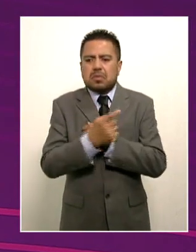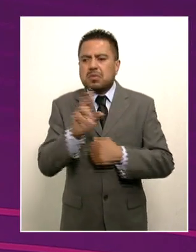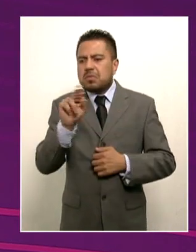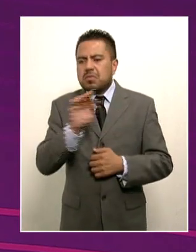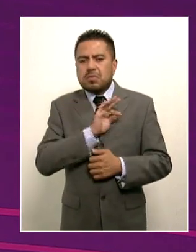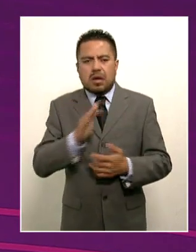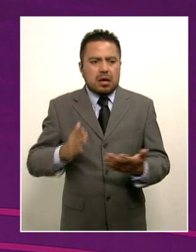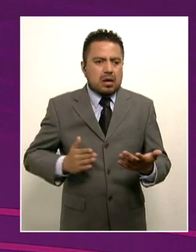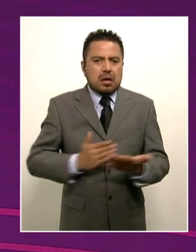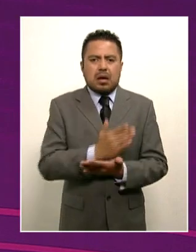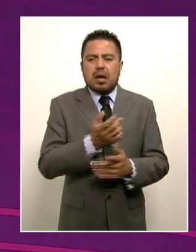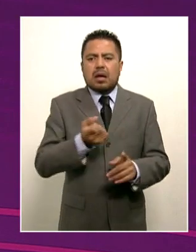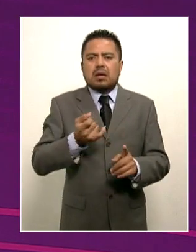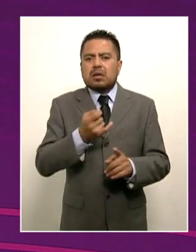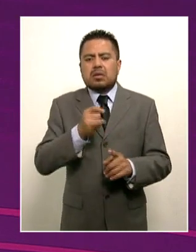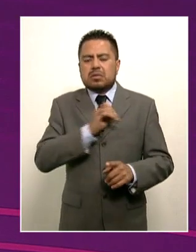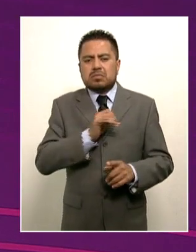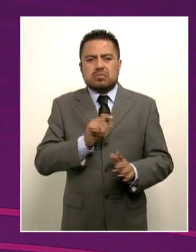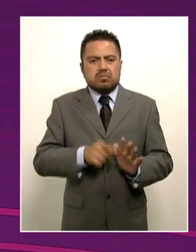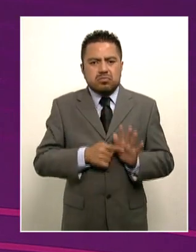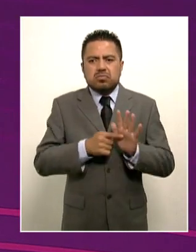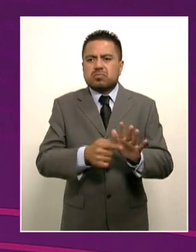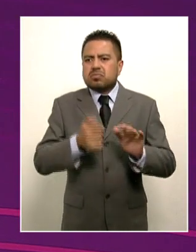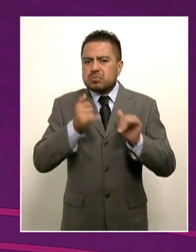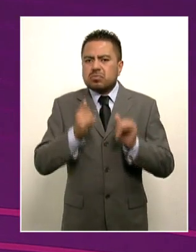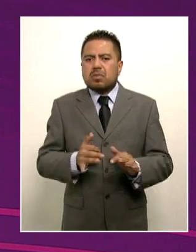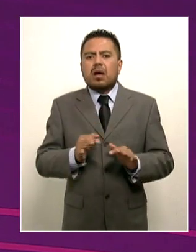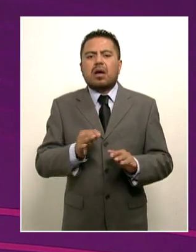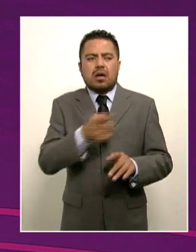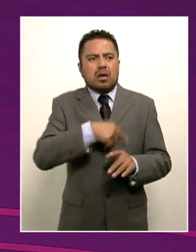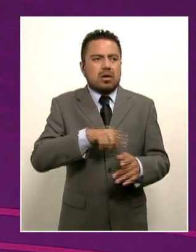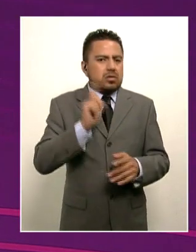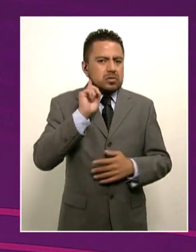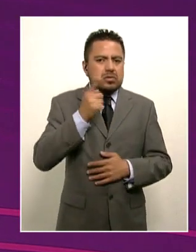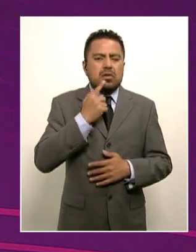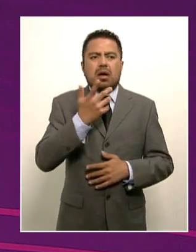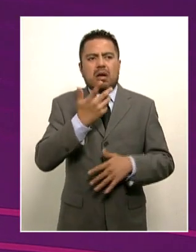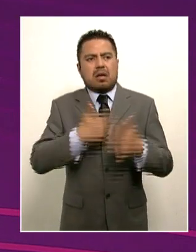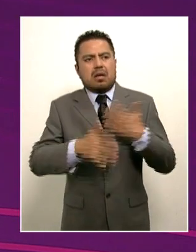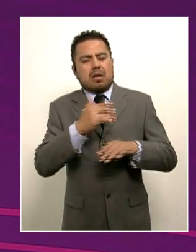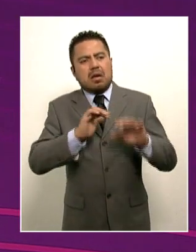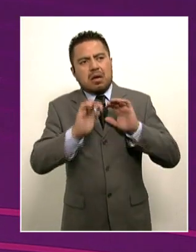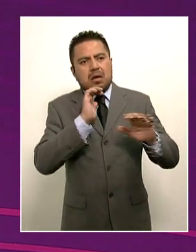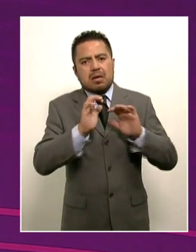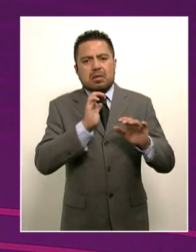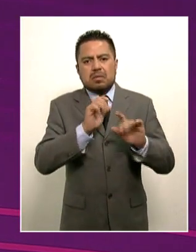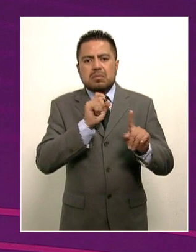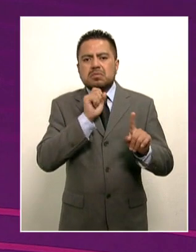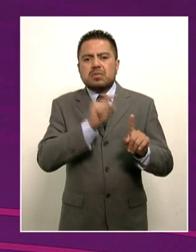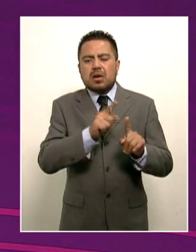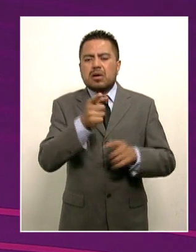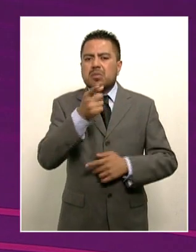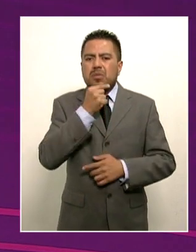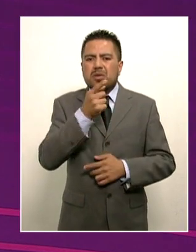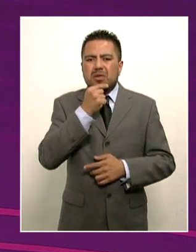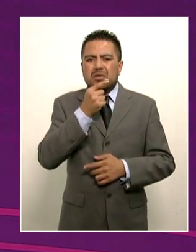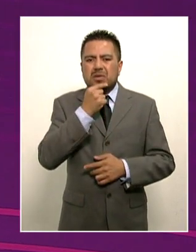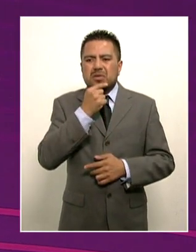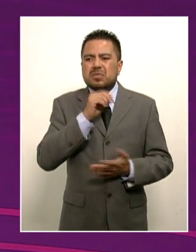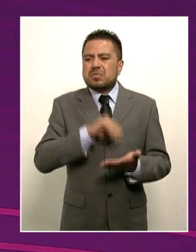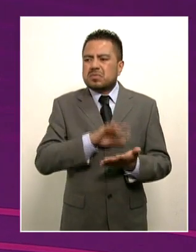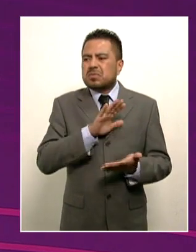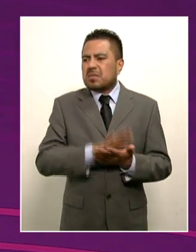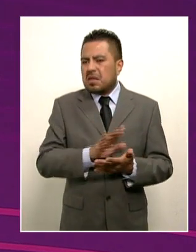podían pasar, aunque se les estuviera demostrando que ellos eran sordos, ¿no? Y que hablaban en lengua de señas. Incluso hasta el policía